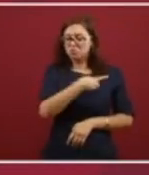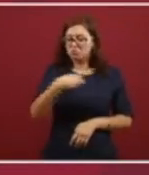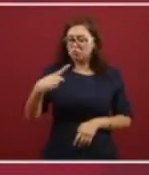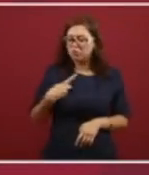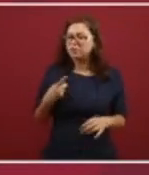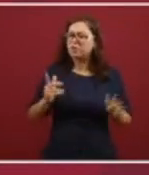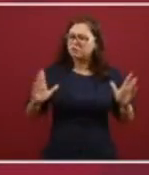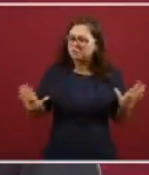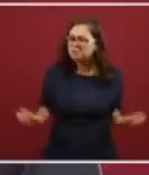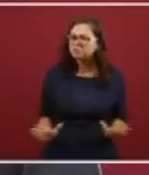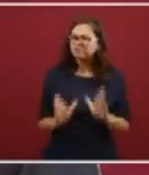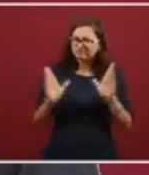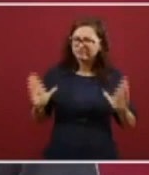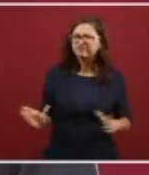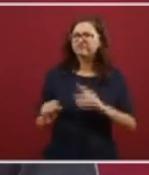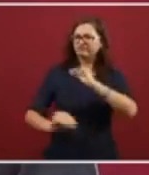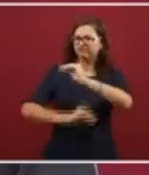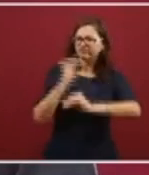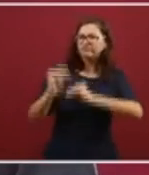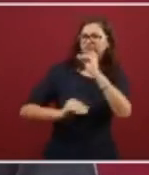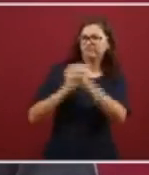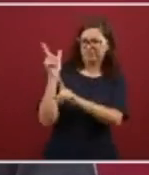Hay que desempolvar